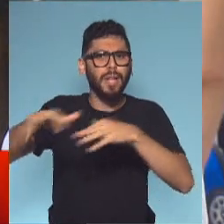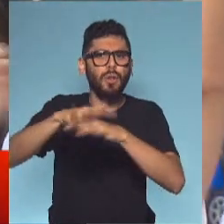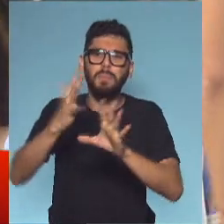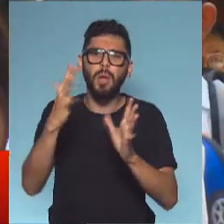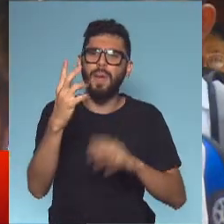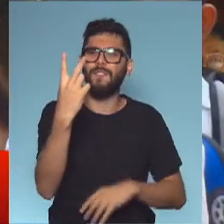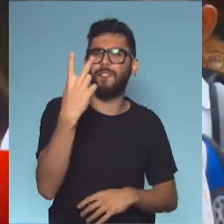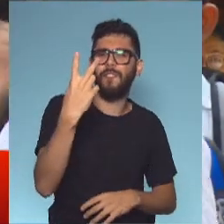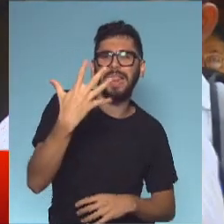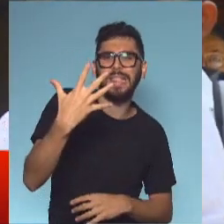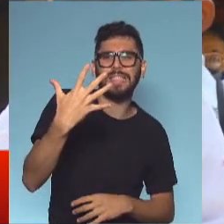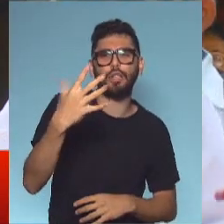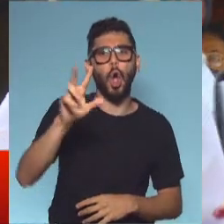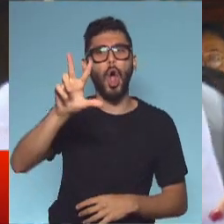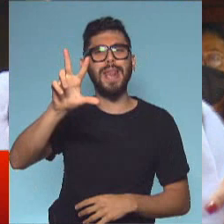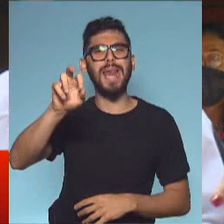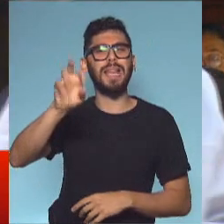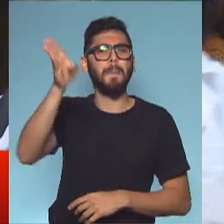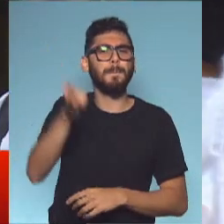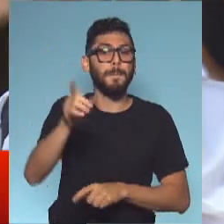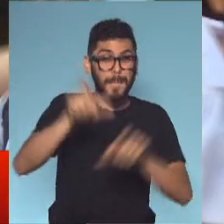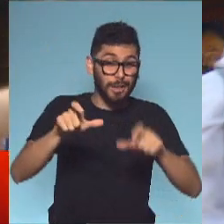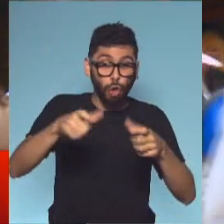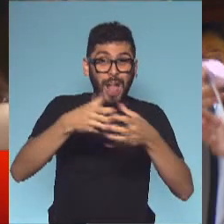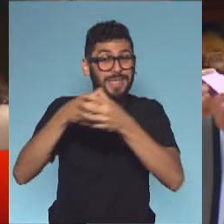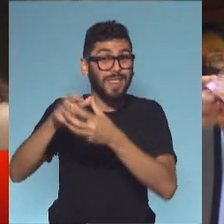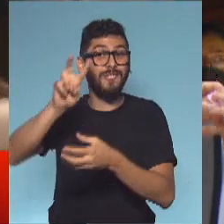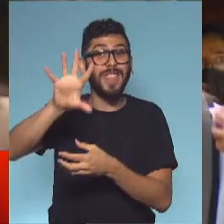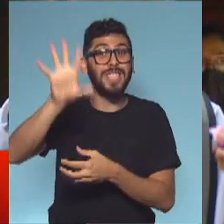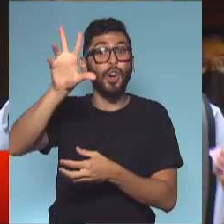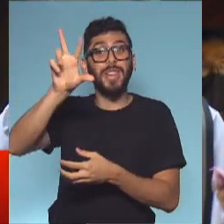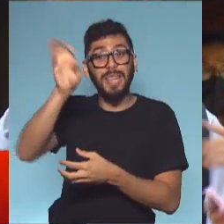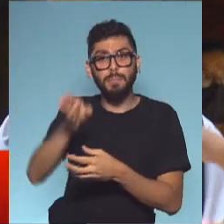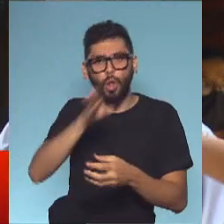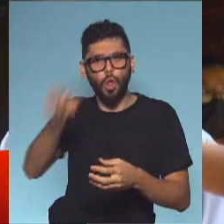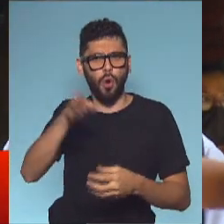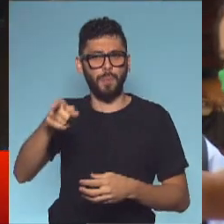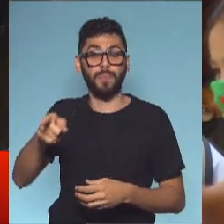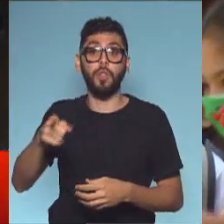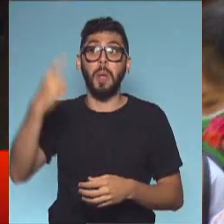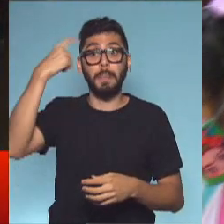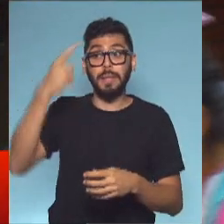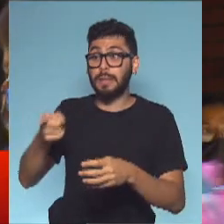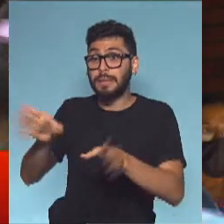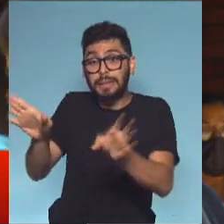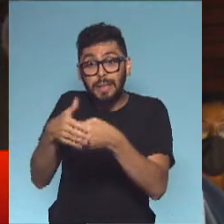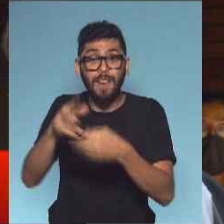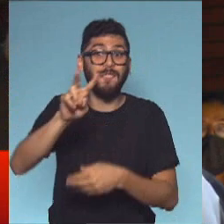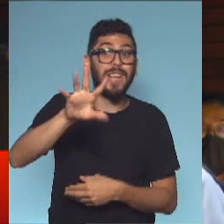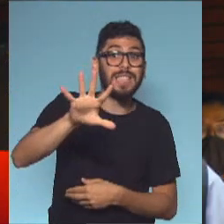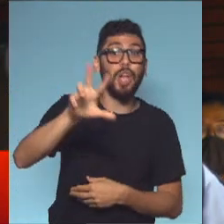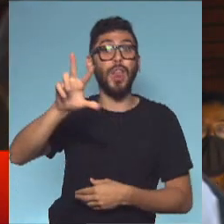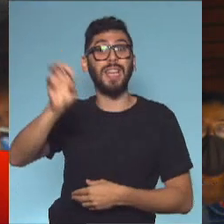al 25-30% de la sociedad, ajá, más o menos. ¿Qué es lo que piensan? Digo, si vos restringís eso, hay un 25-30% de la sociedad